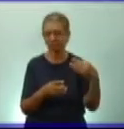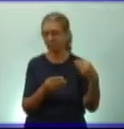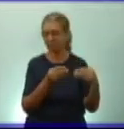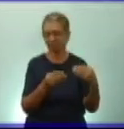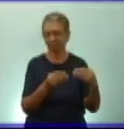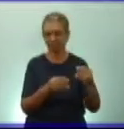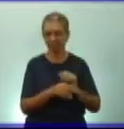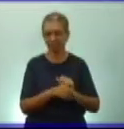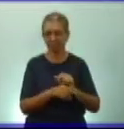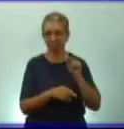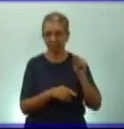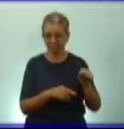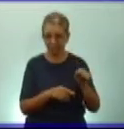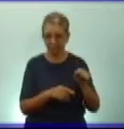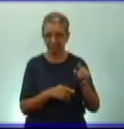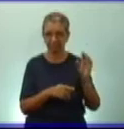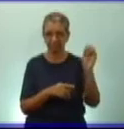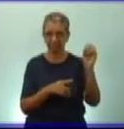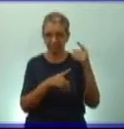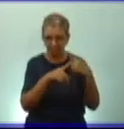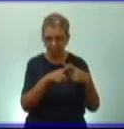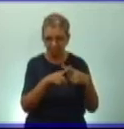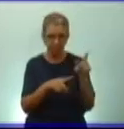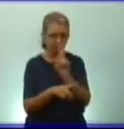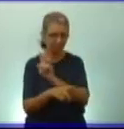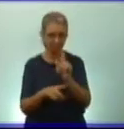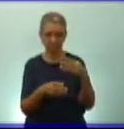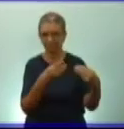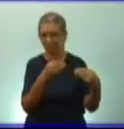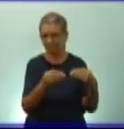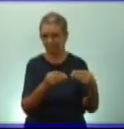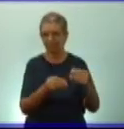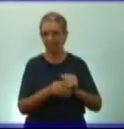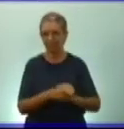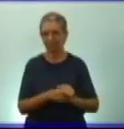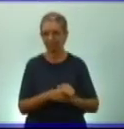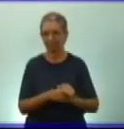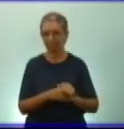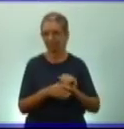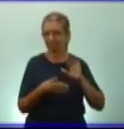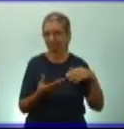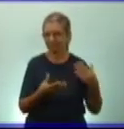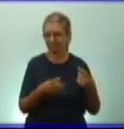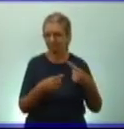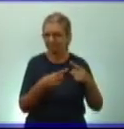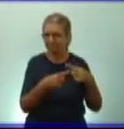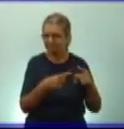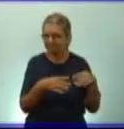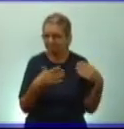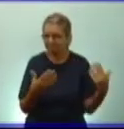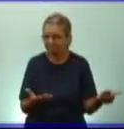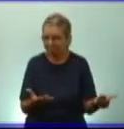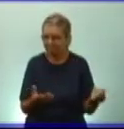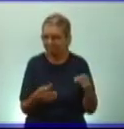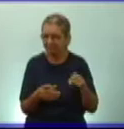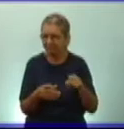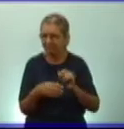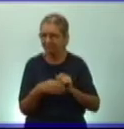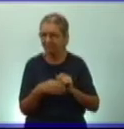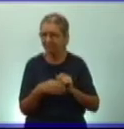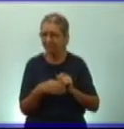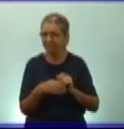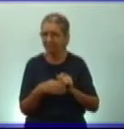una sustancia compuesta y se clasifica como un óxido no metálico. ¿Qué tipo de partícula forma a este óxido no